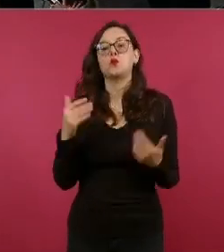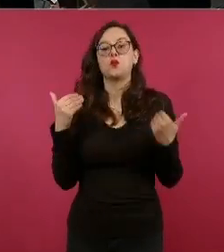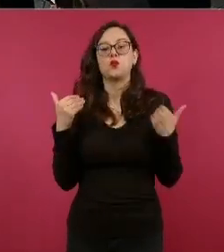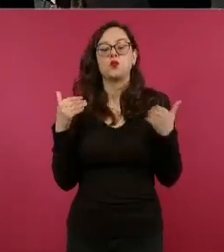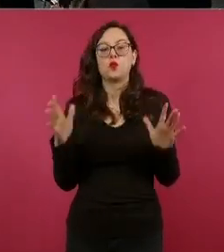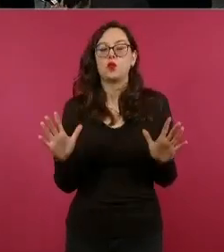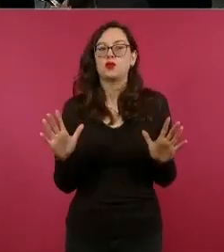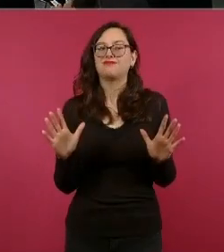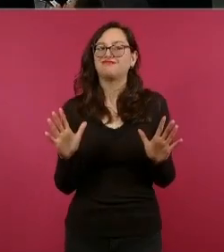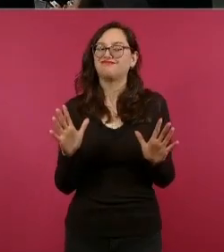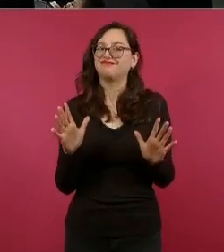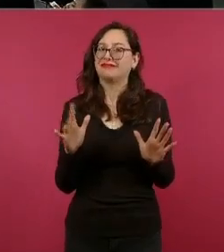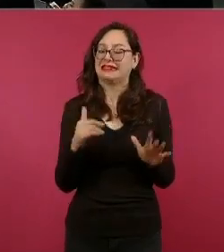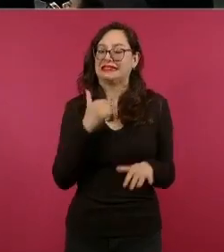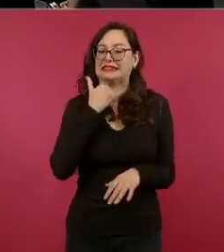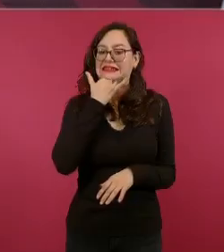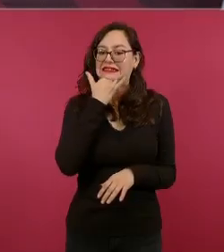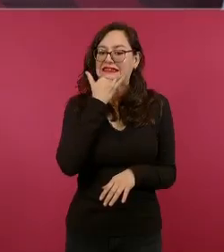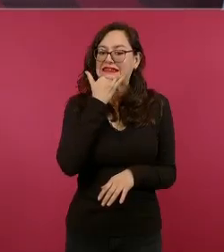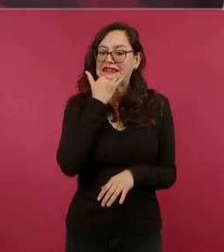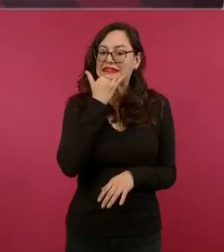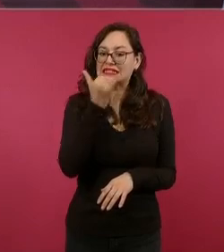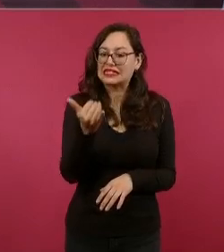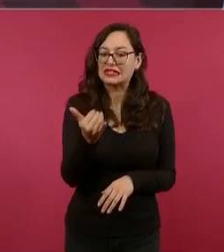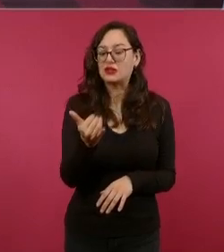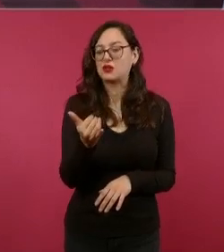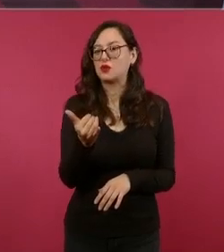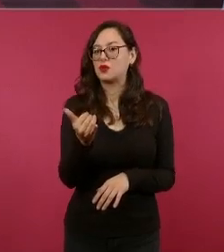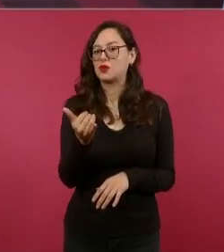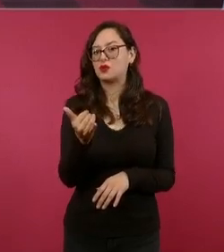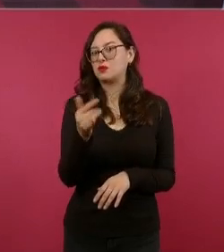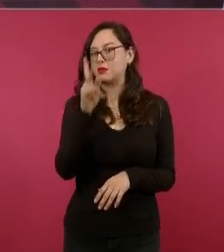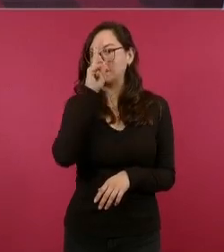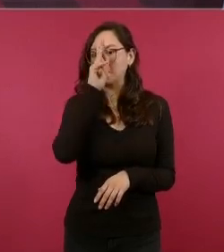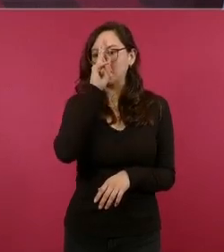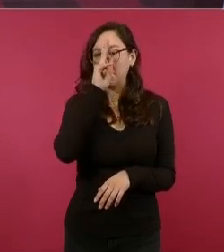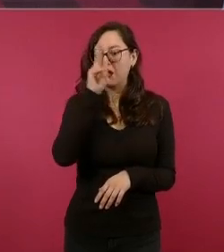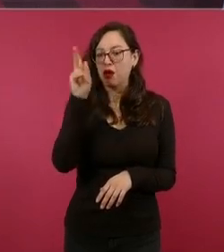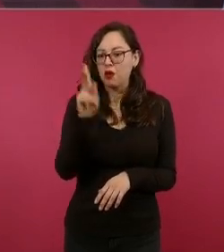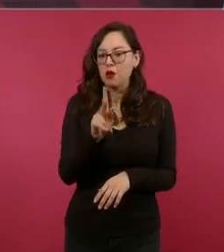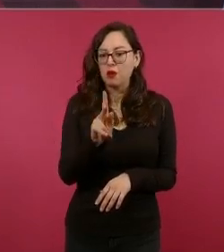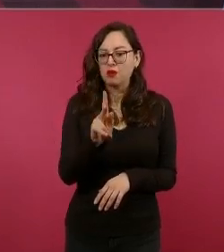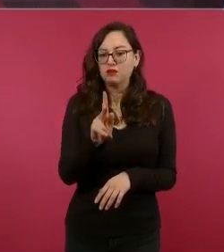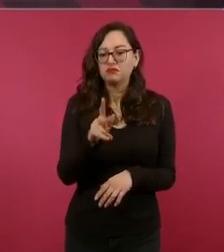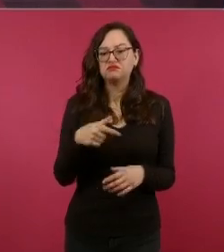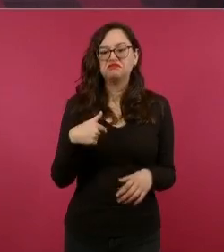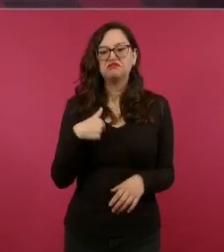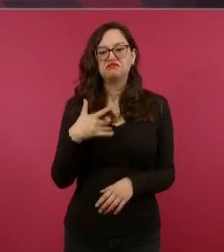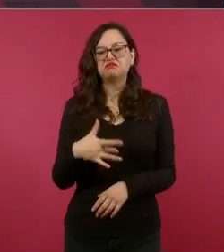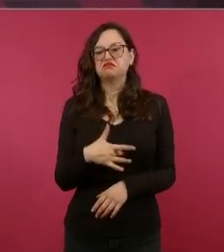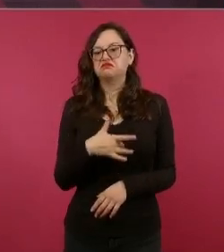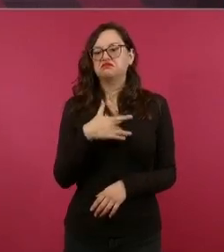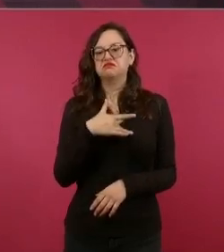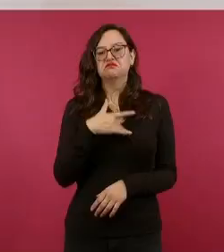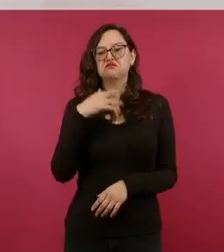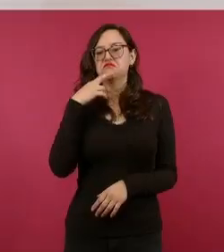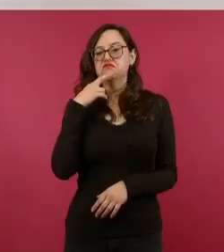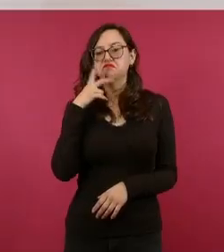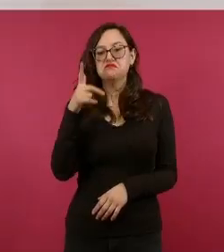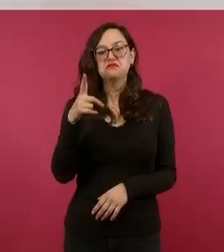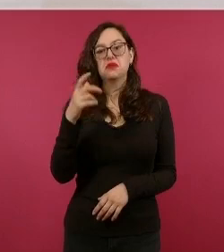no, yo creo que eso es lo mejor, ¿no? Que de manera pronta ellos nos digan,